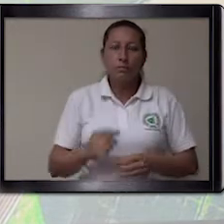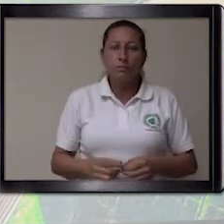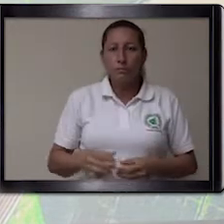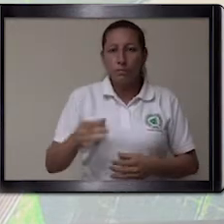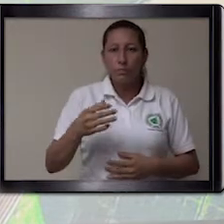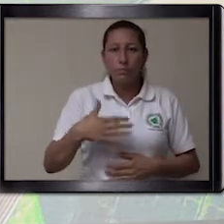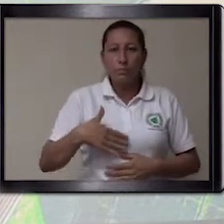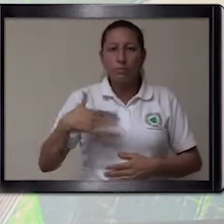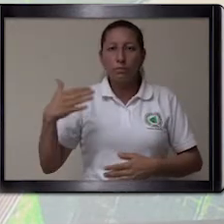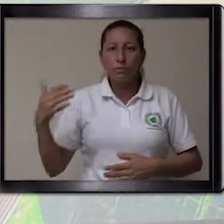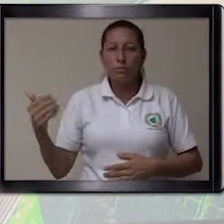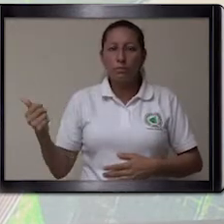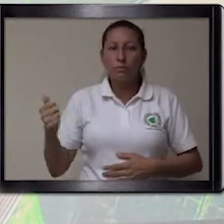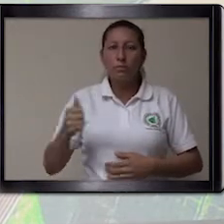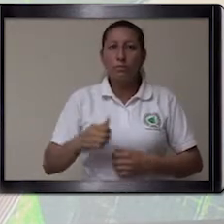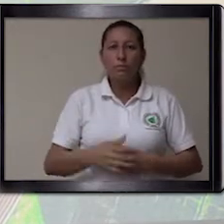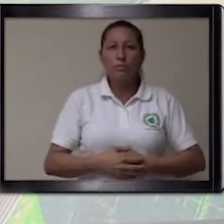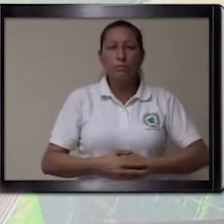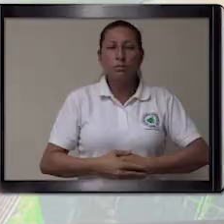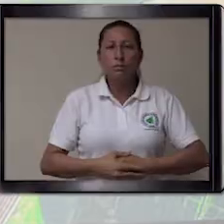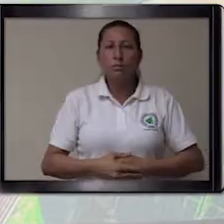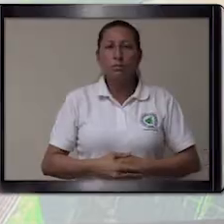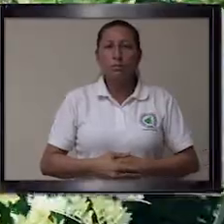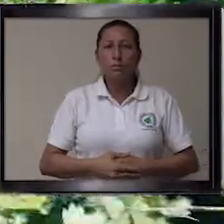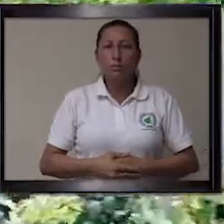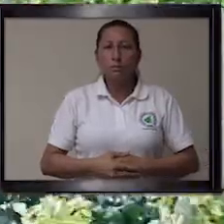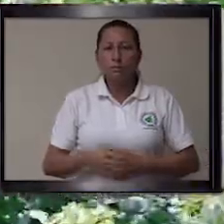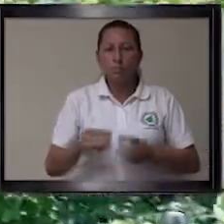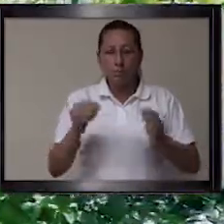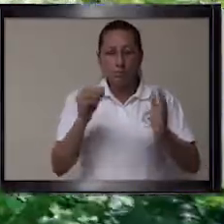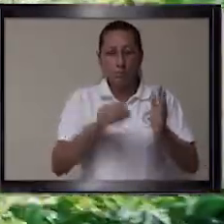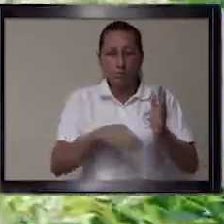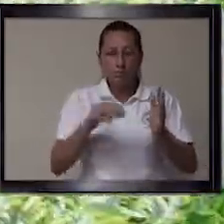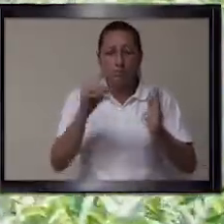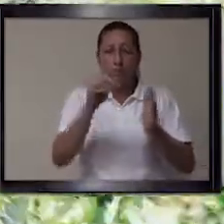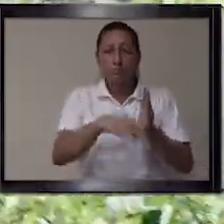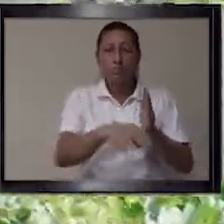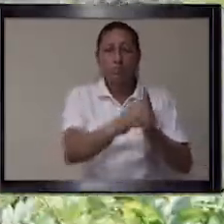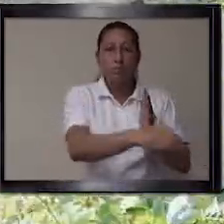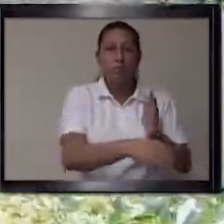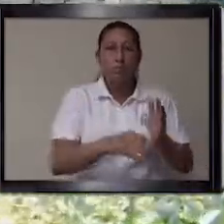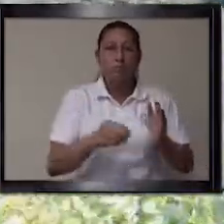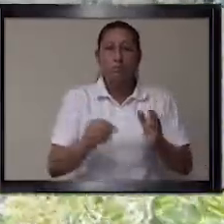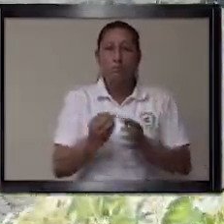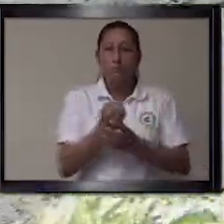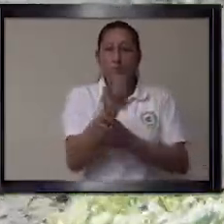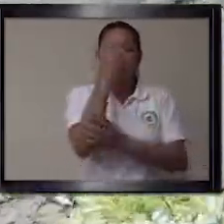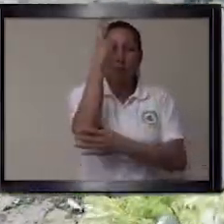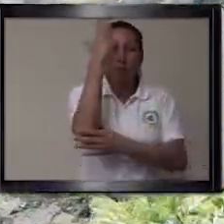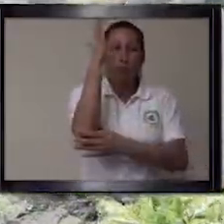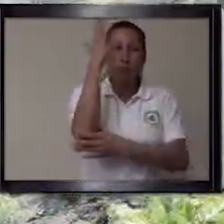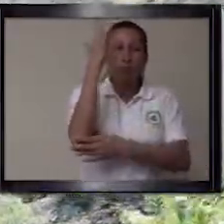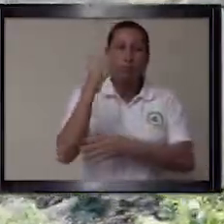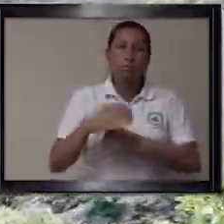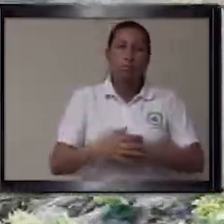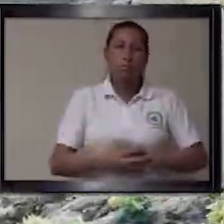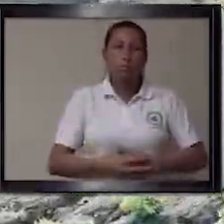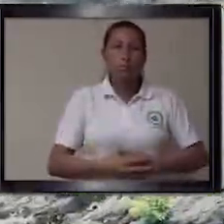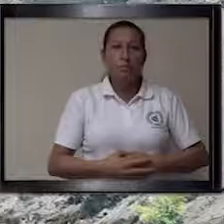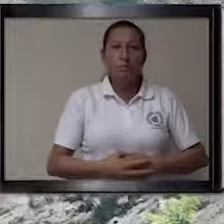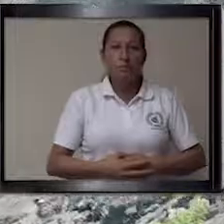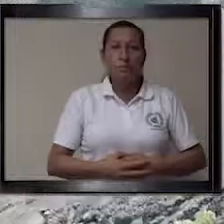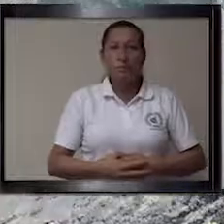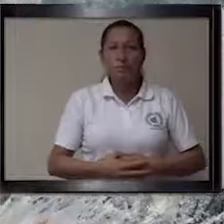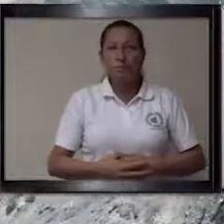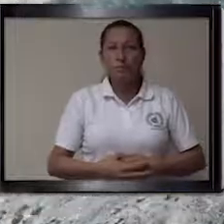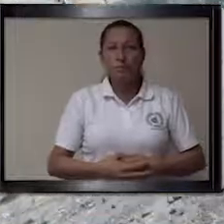también pues de otros cerros o montañas que no son volcanes. Pasa el mismo fenómeno. Entonces por eso la población tiene que estar